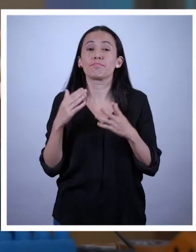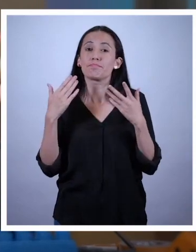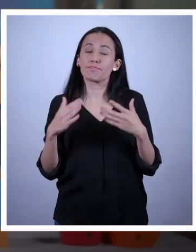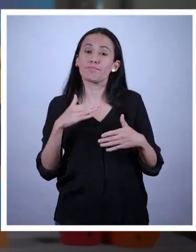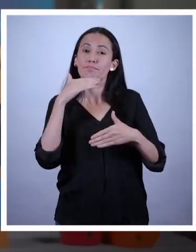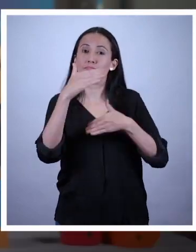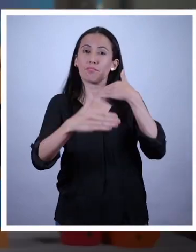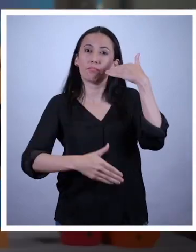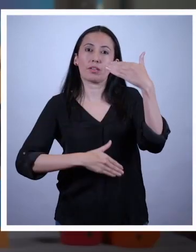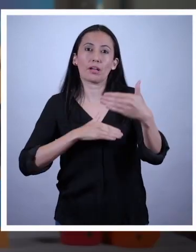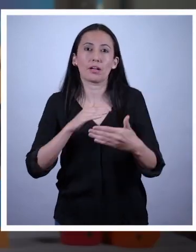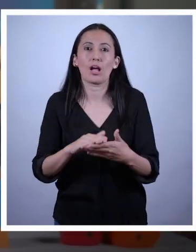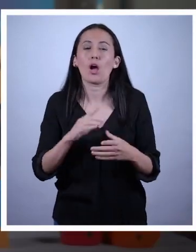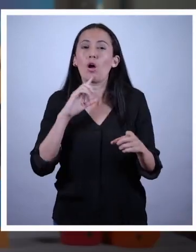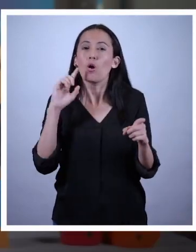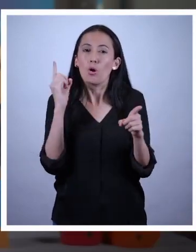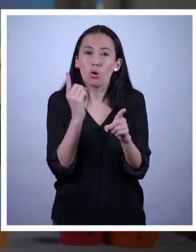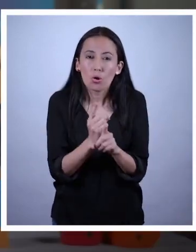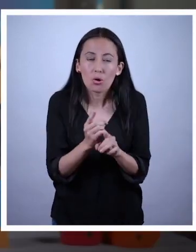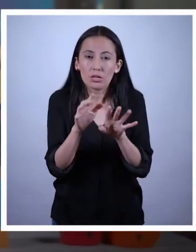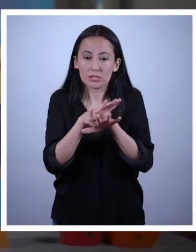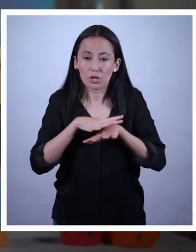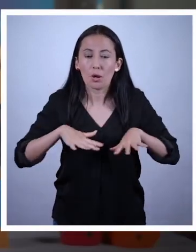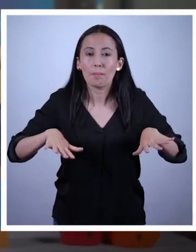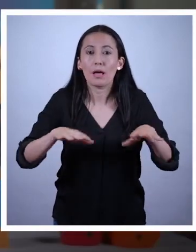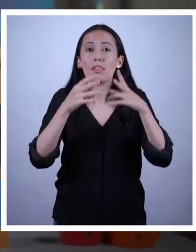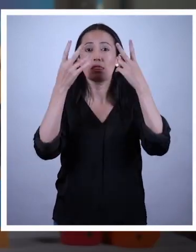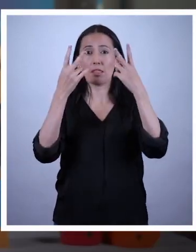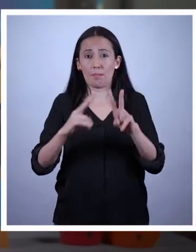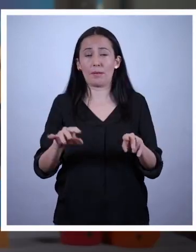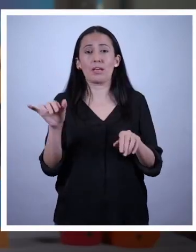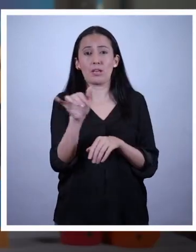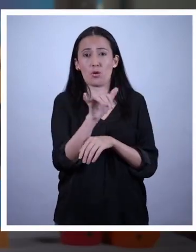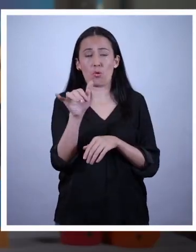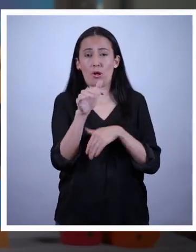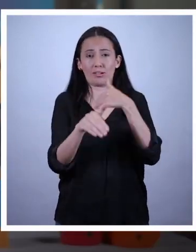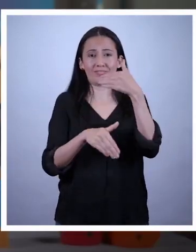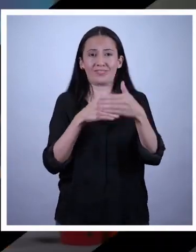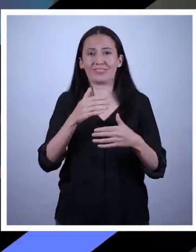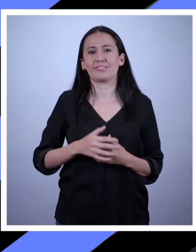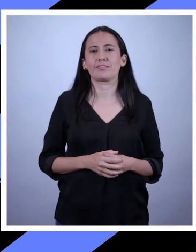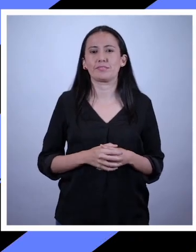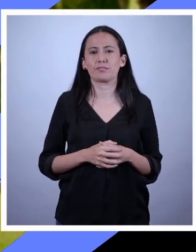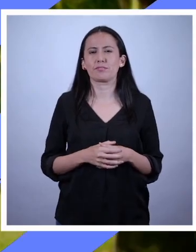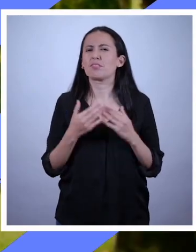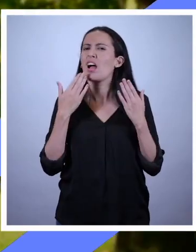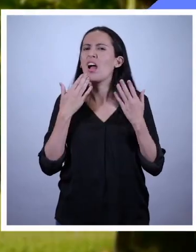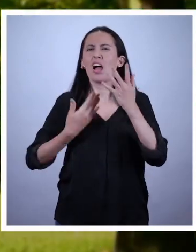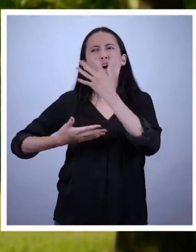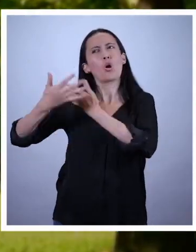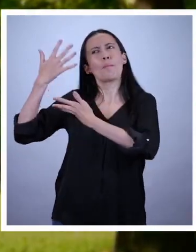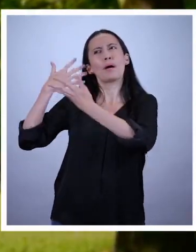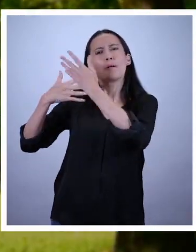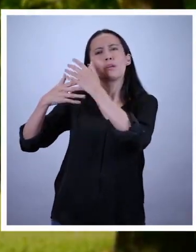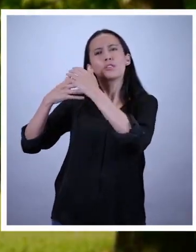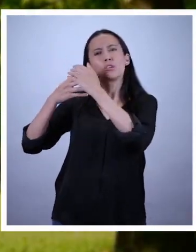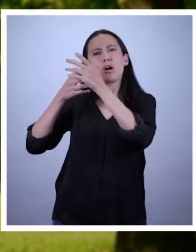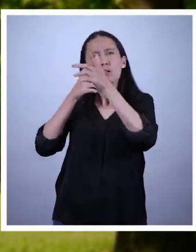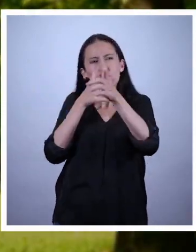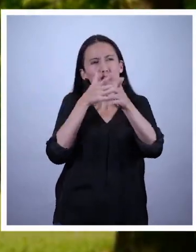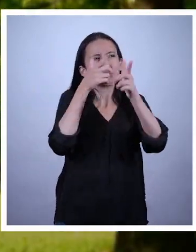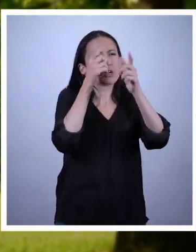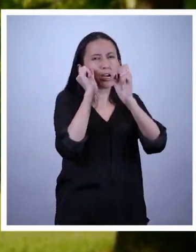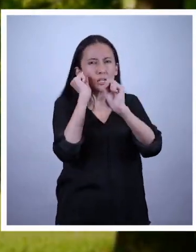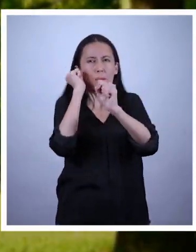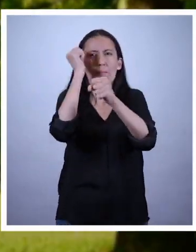memes. Y desde luego, los memes que compartimos por internet también son memes. Pero, ¿en qué épocas comenzamos